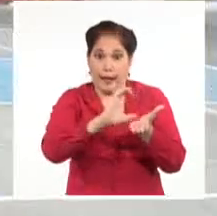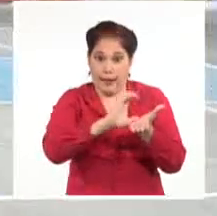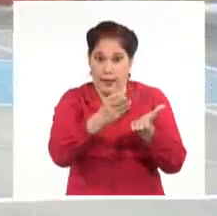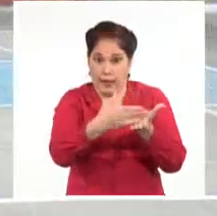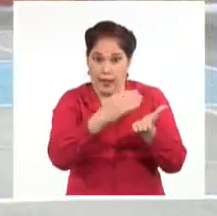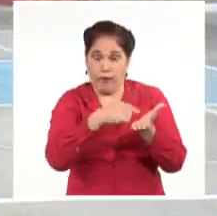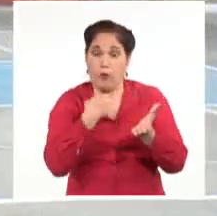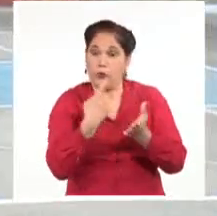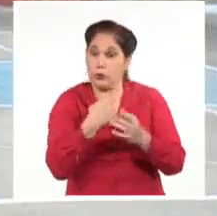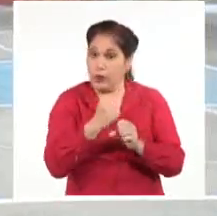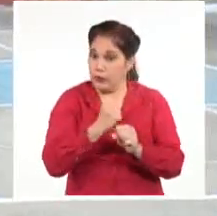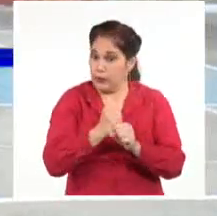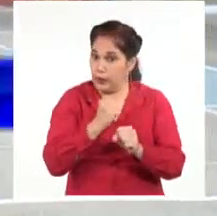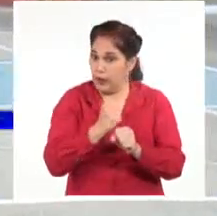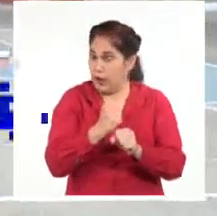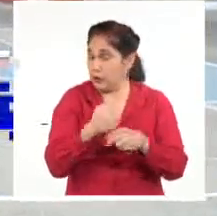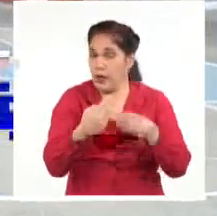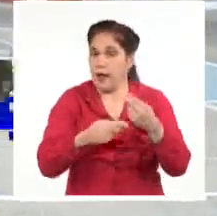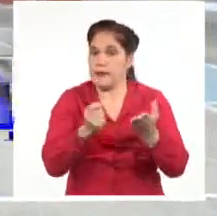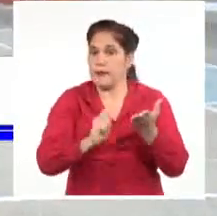estamos trabajando